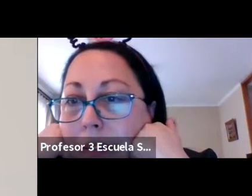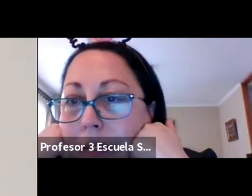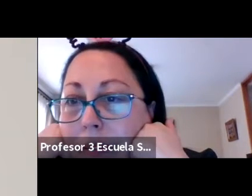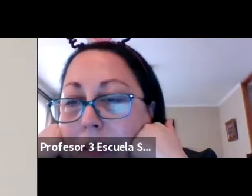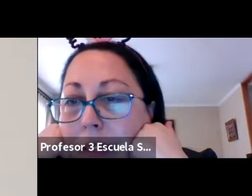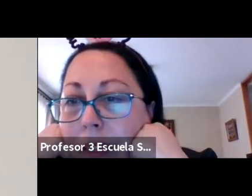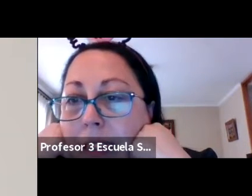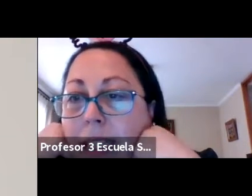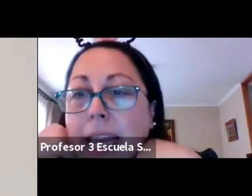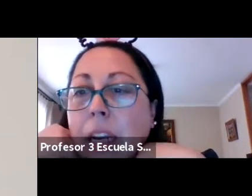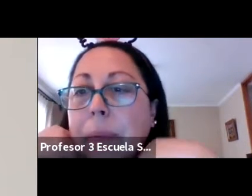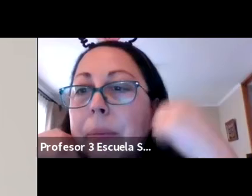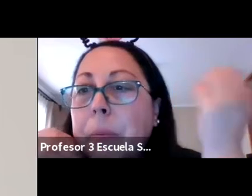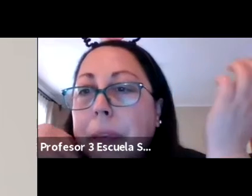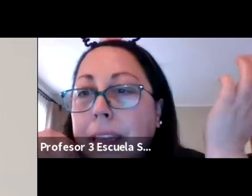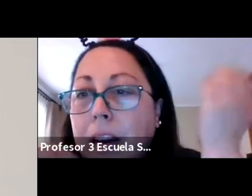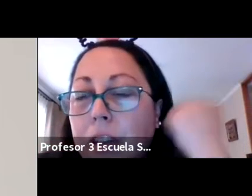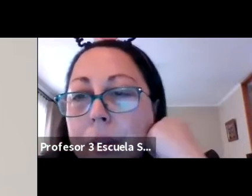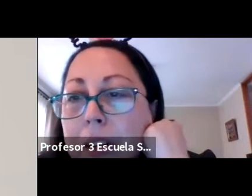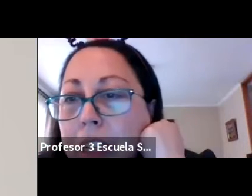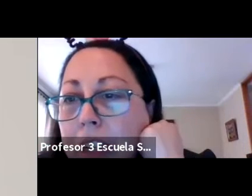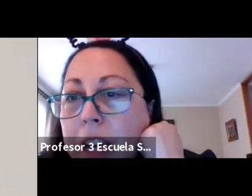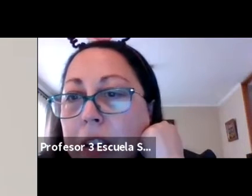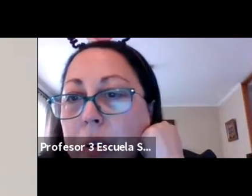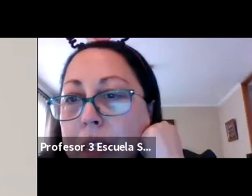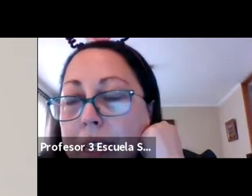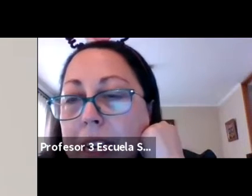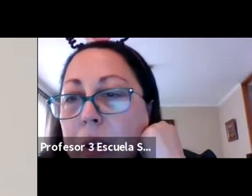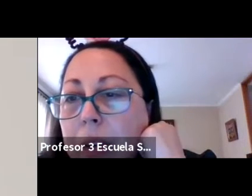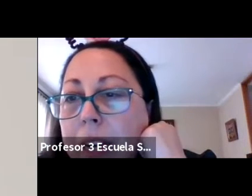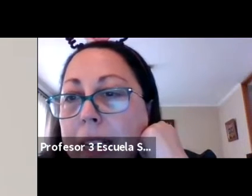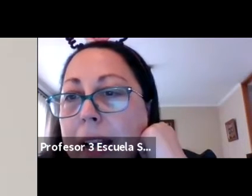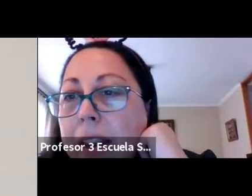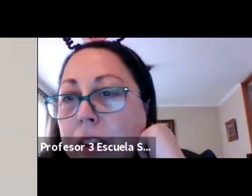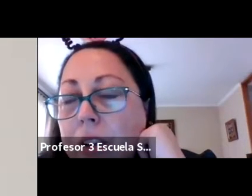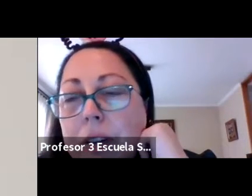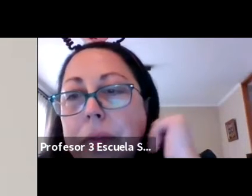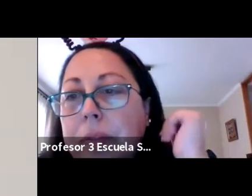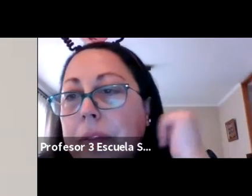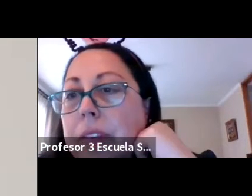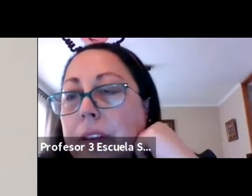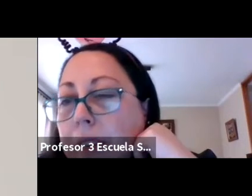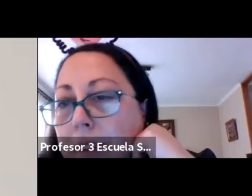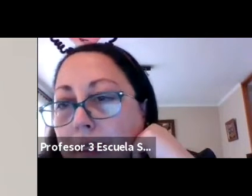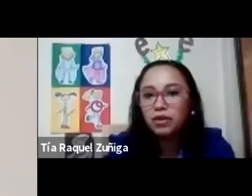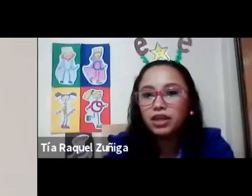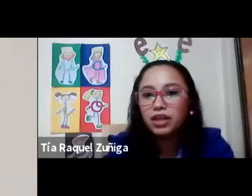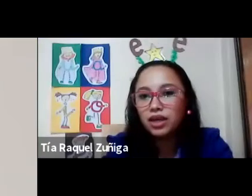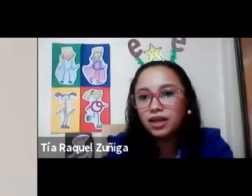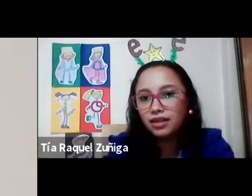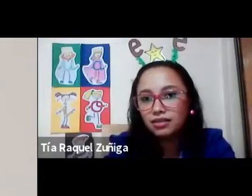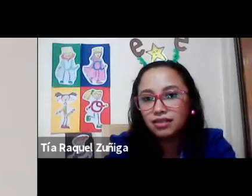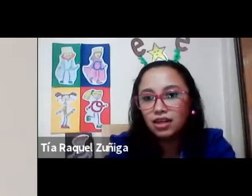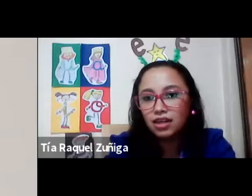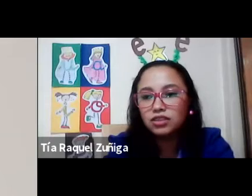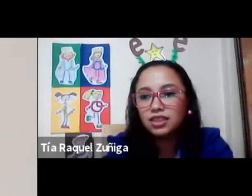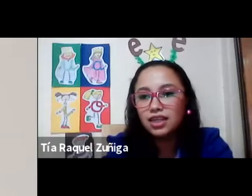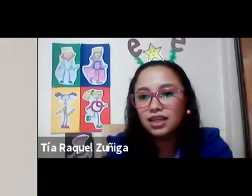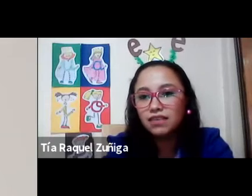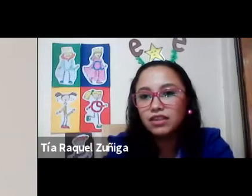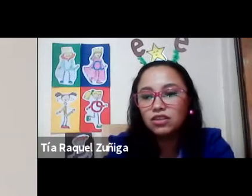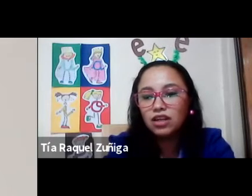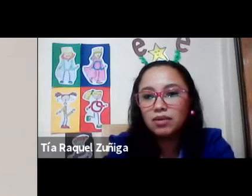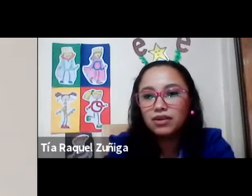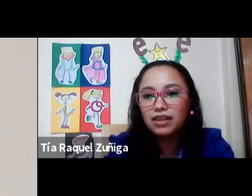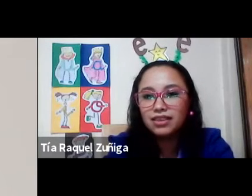preocupes. Tía, le podemos pedir a otro amigo que nos ayude, que le ayude al Ricardo. ¿Quién le puede ayudar? La Rosita